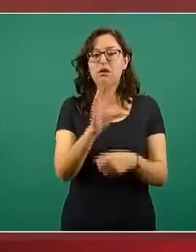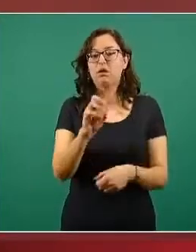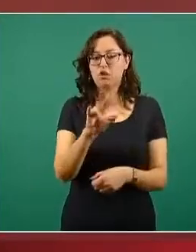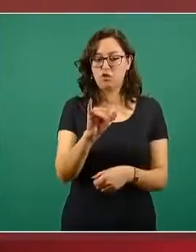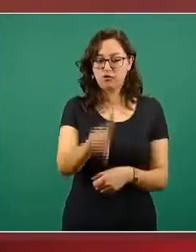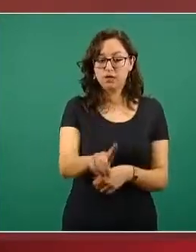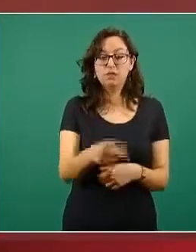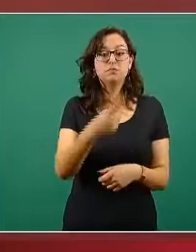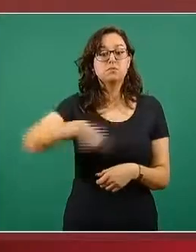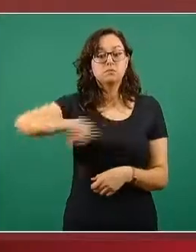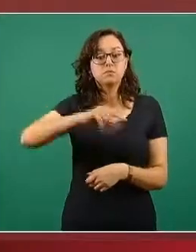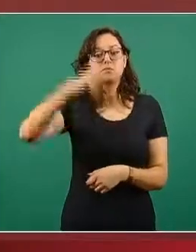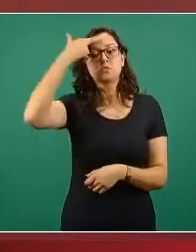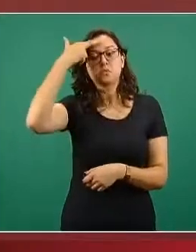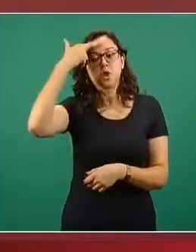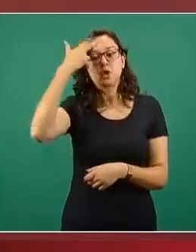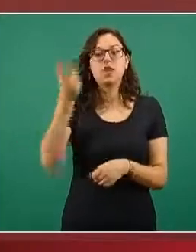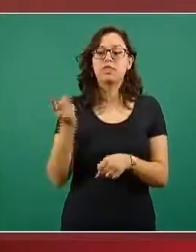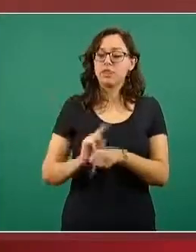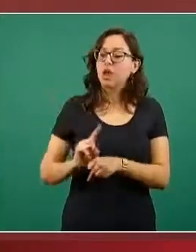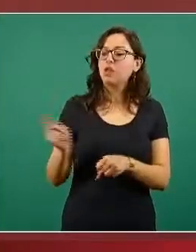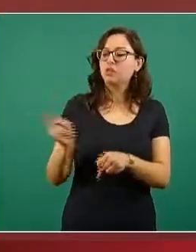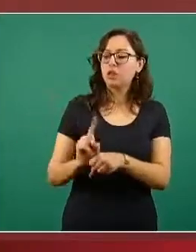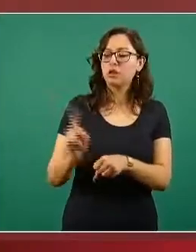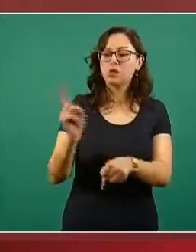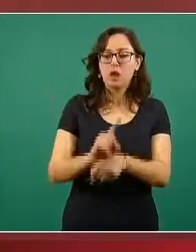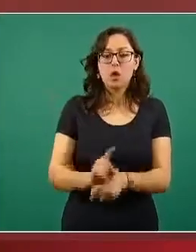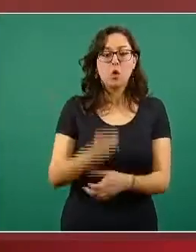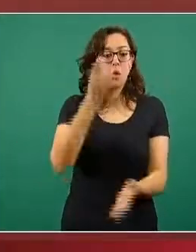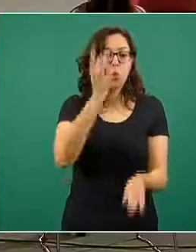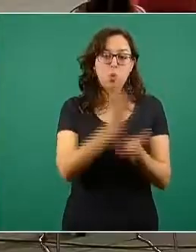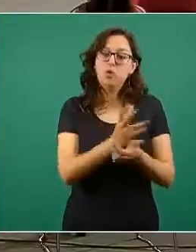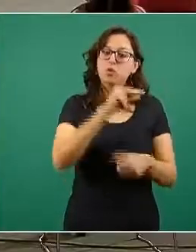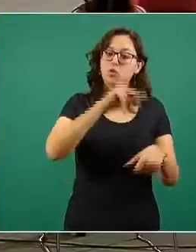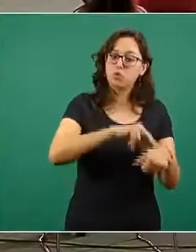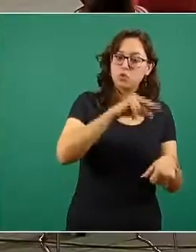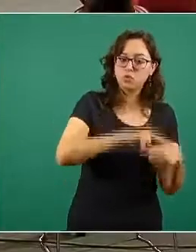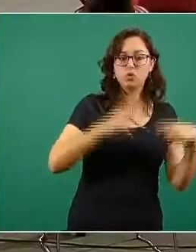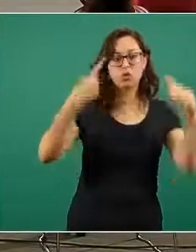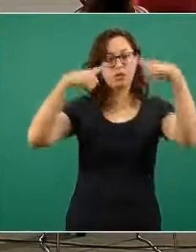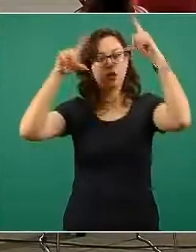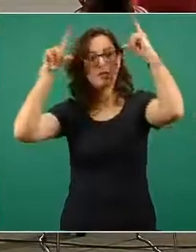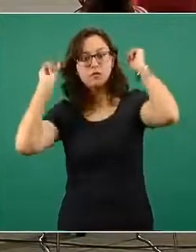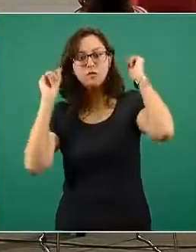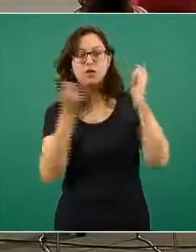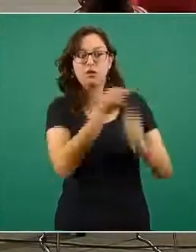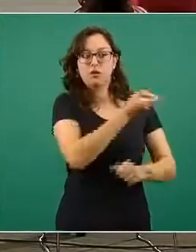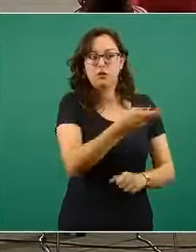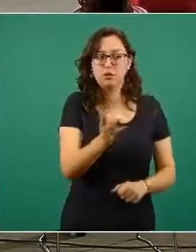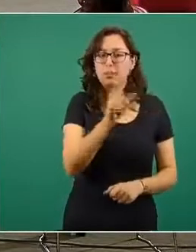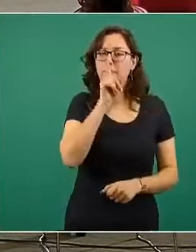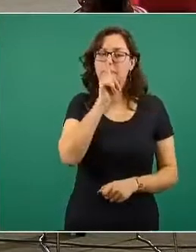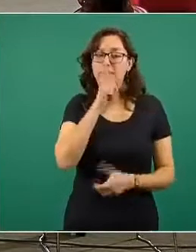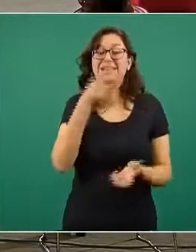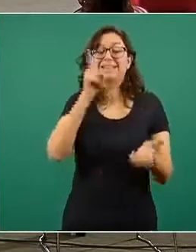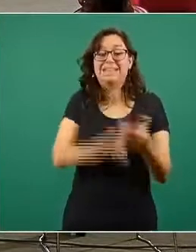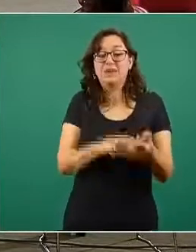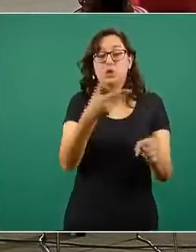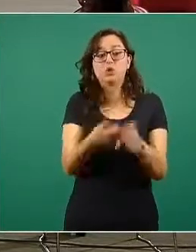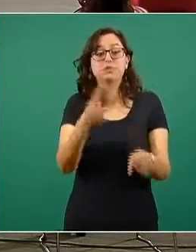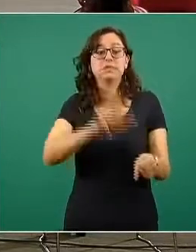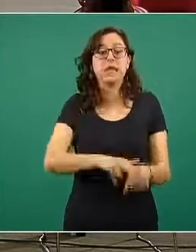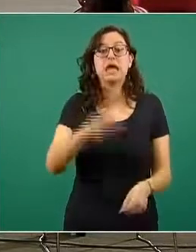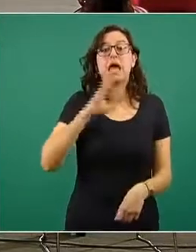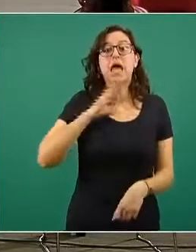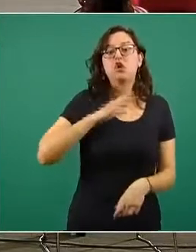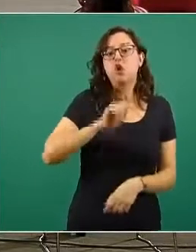los días, es no solamente el personal médico y médicas y enfermeras y enfermeros, sino 11 categorías laborales de todas